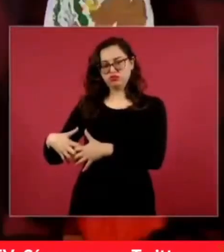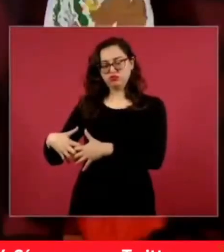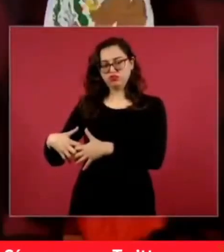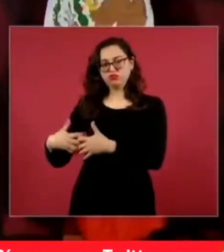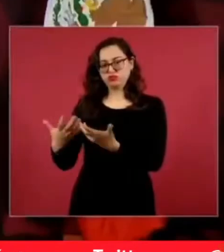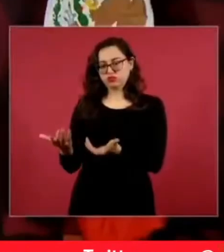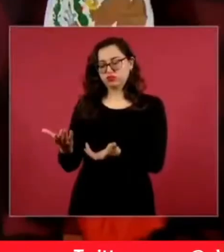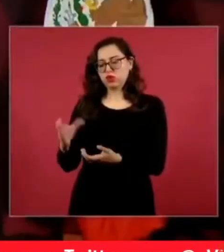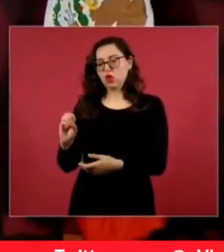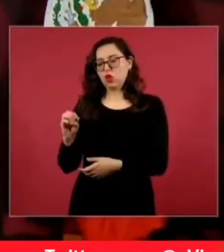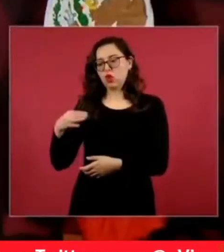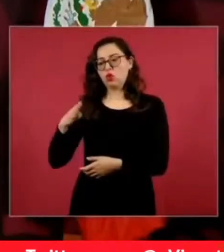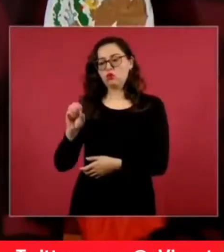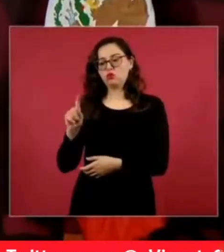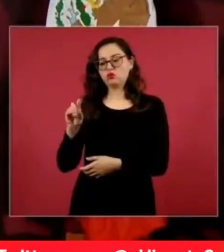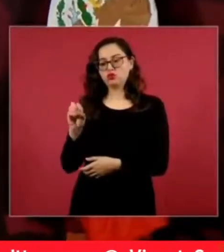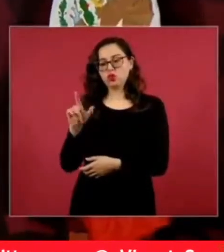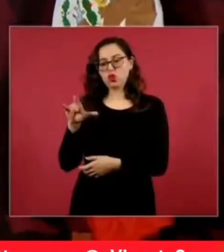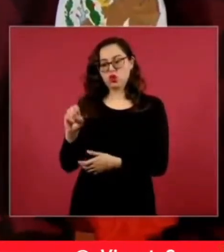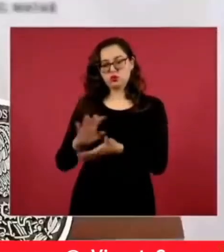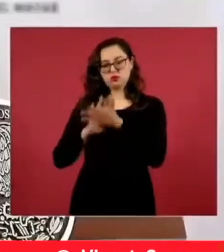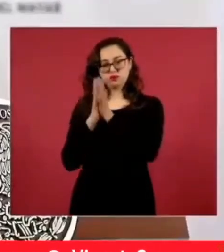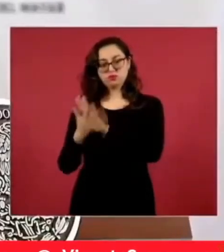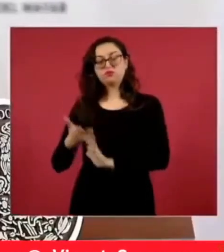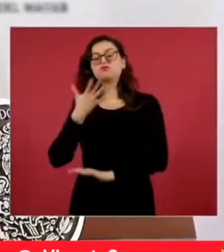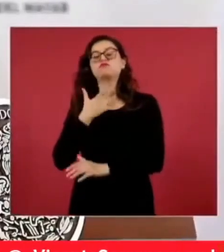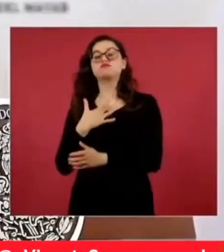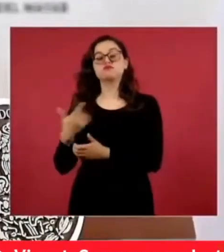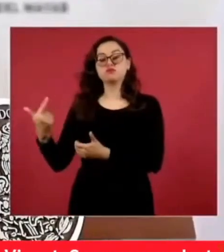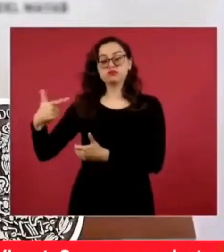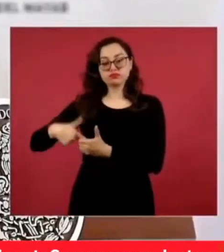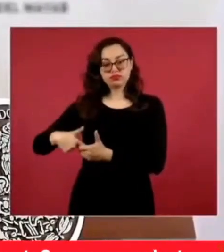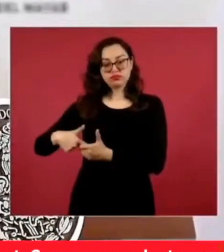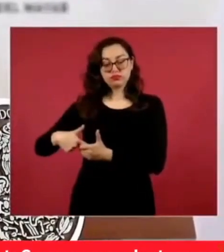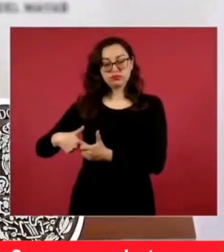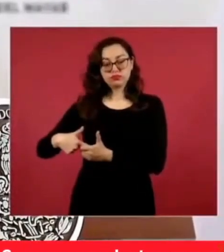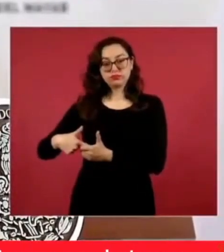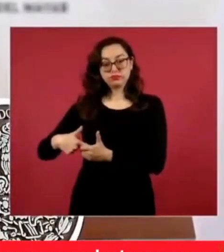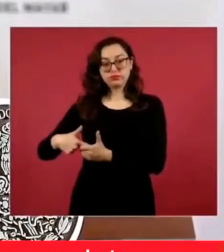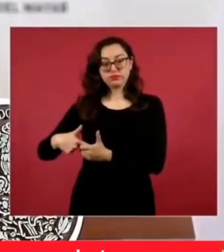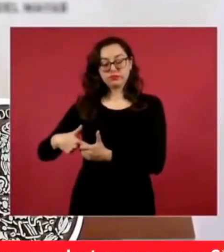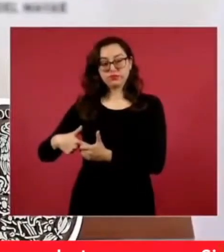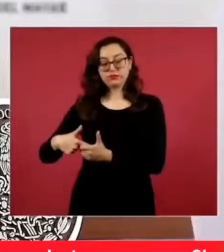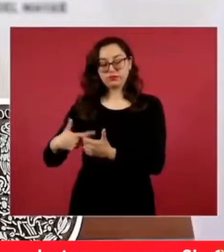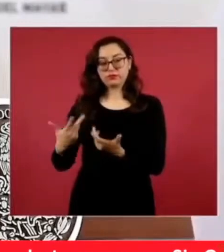combustóleo y convertirlo en gasolina y darle